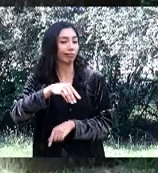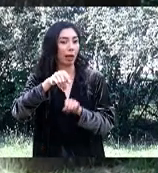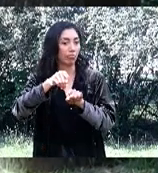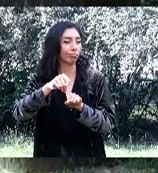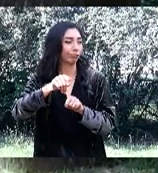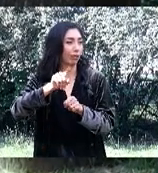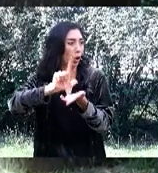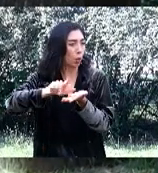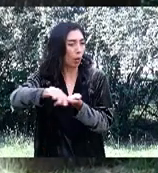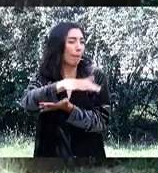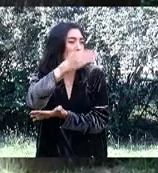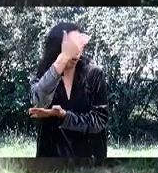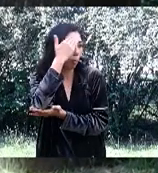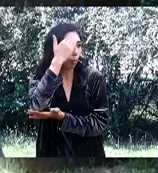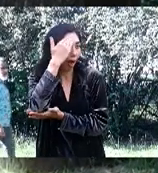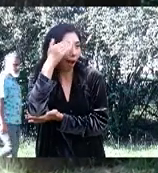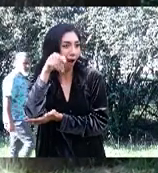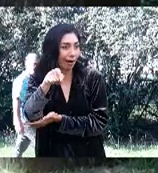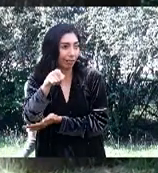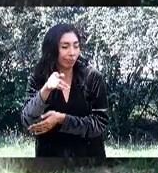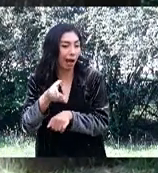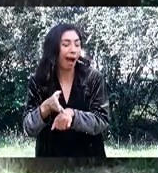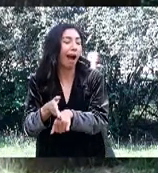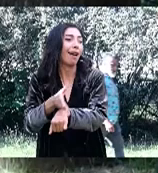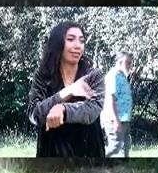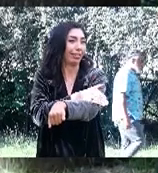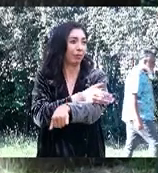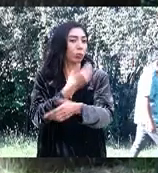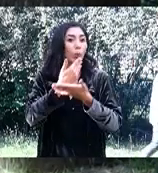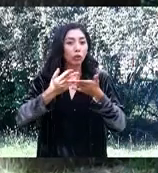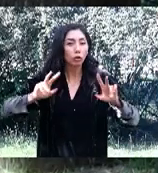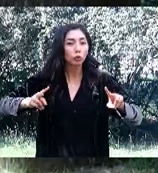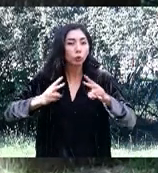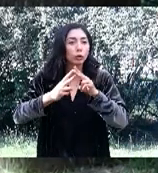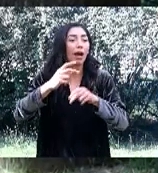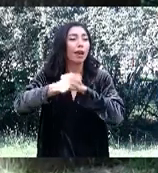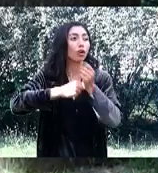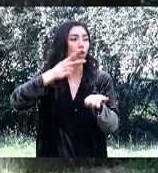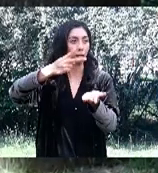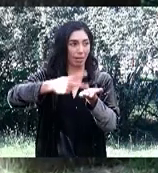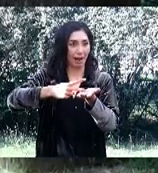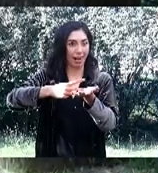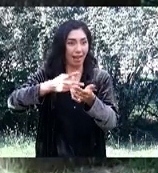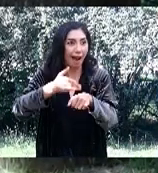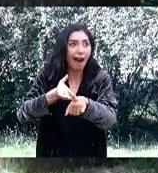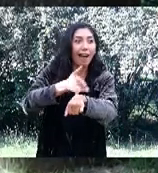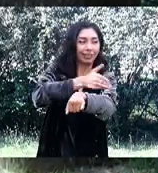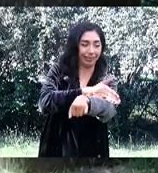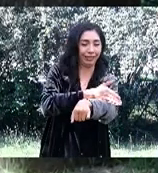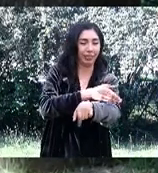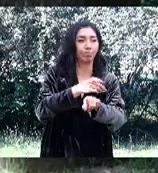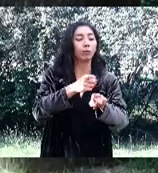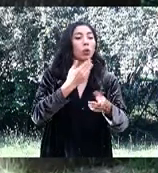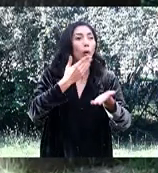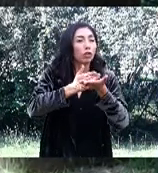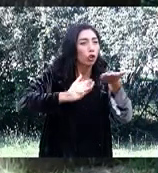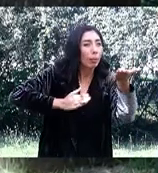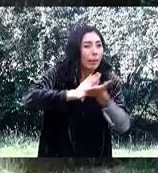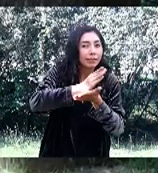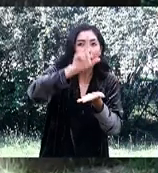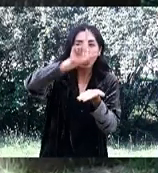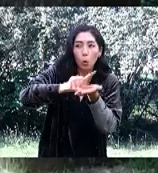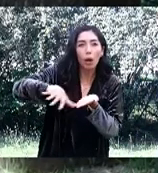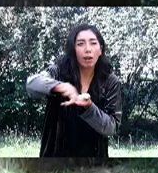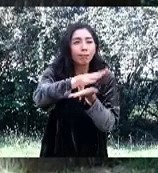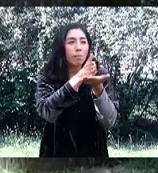más popular de este complejo fuera construido en el año 2000 desde sus inicios el plan de este lugar era